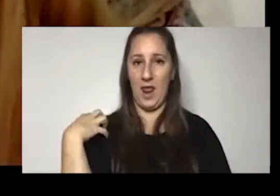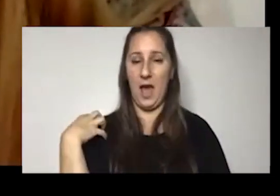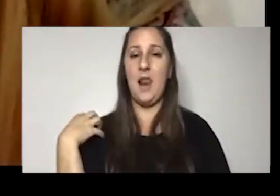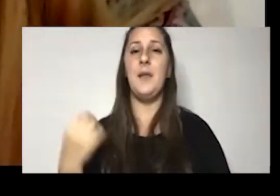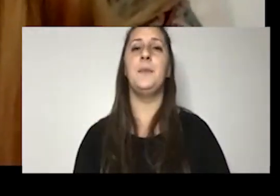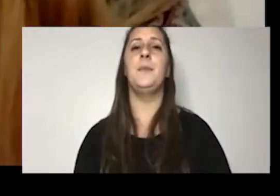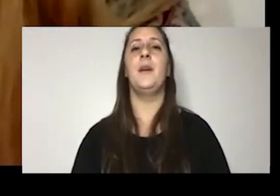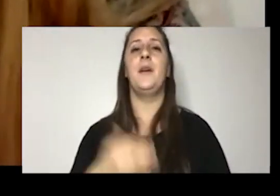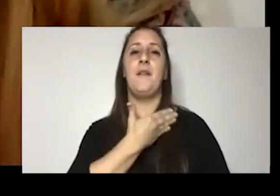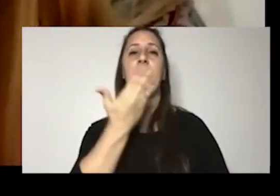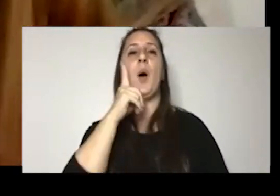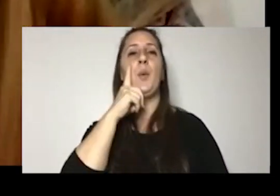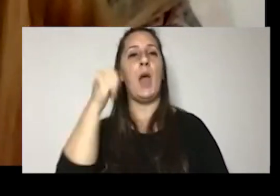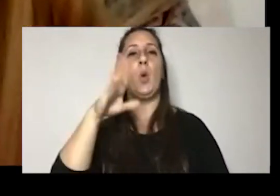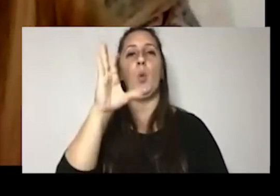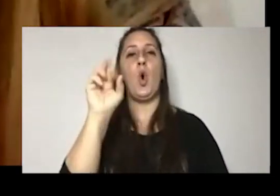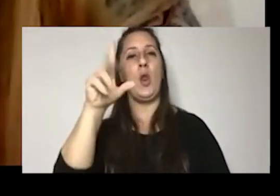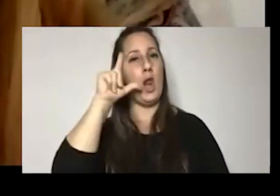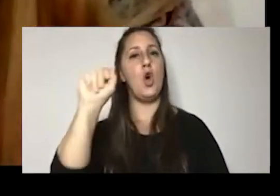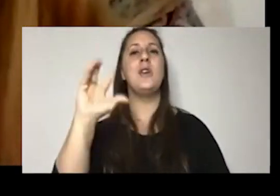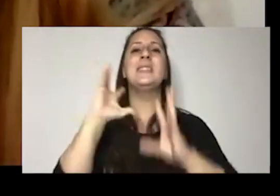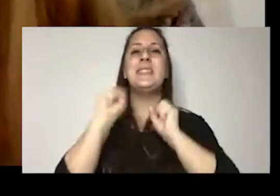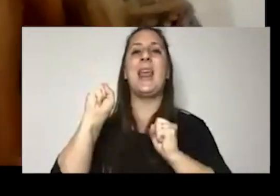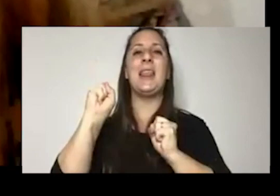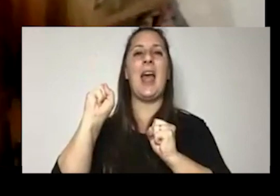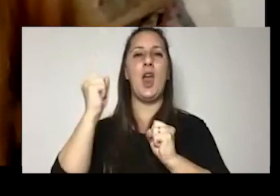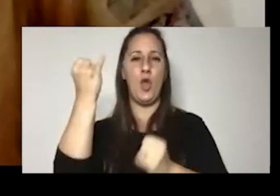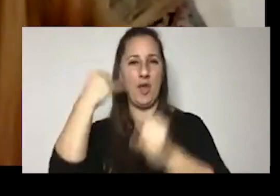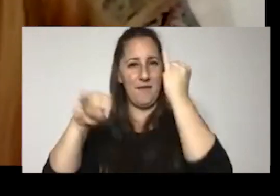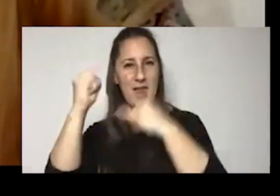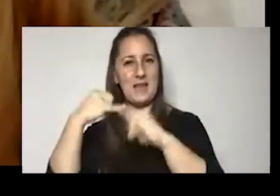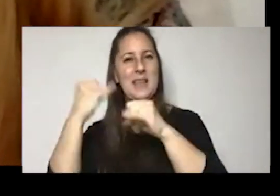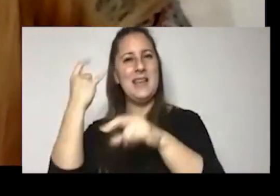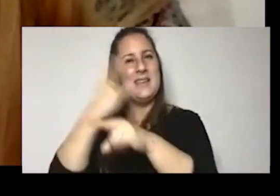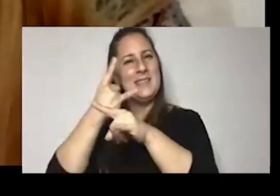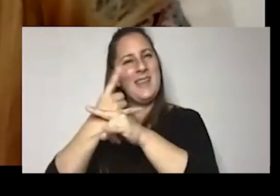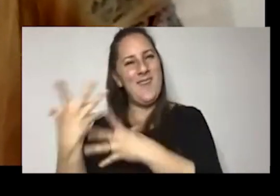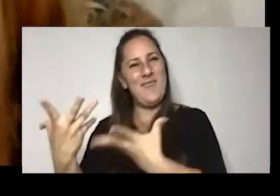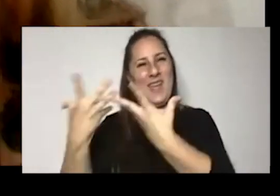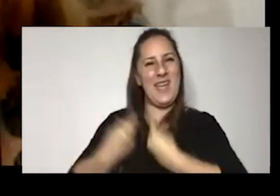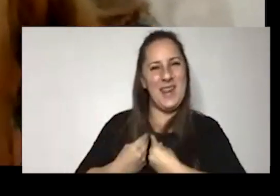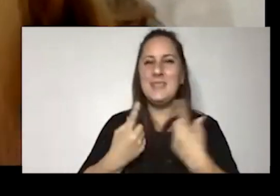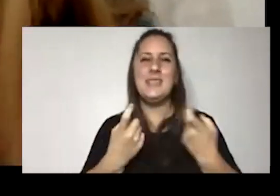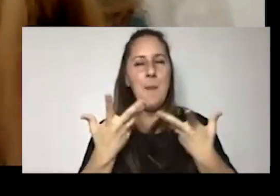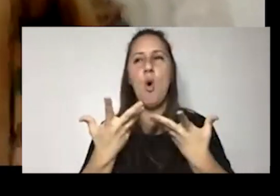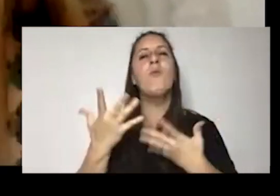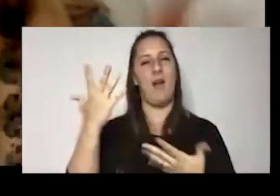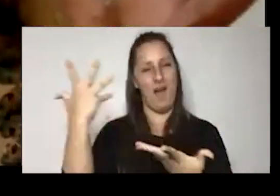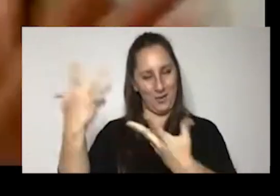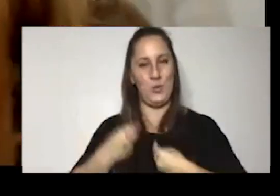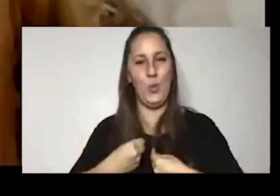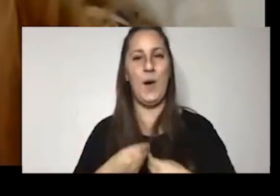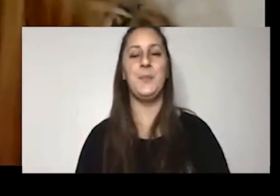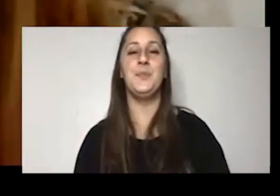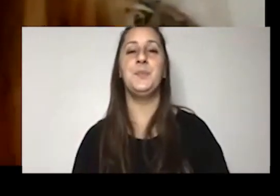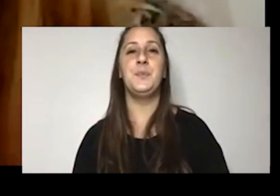Borelo, Secretario de Finanzas, que siempre me da una mano cuando lo necesitamos. Bueno, y un saludo